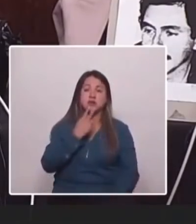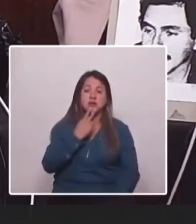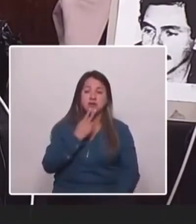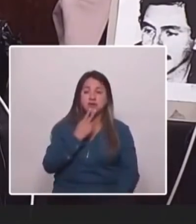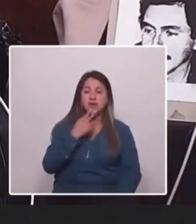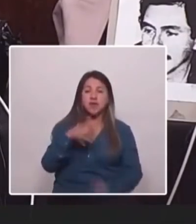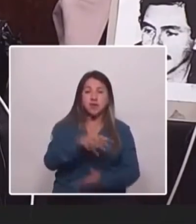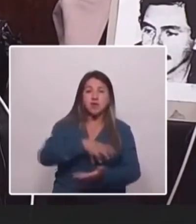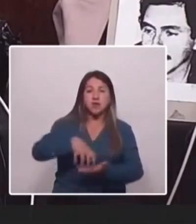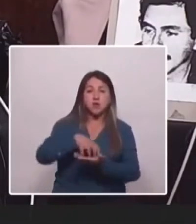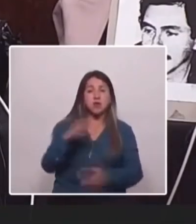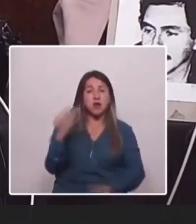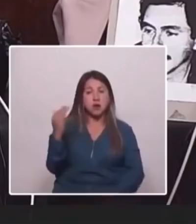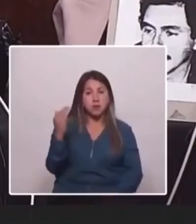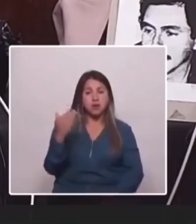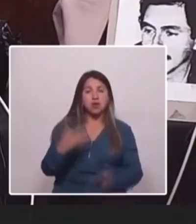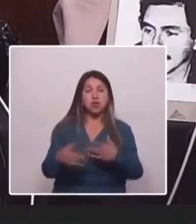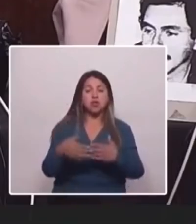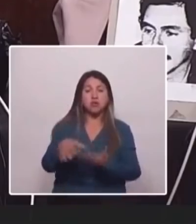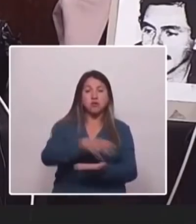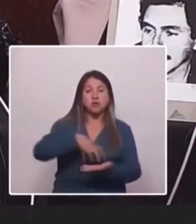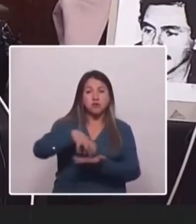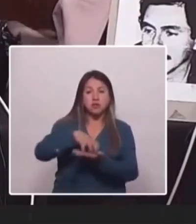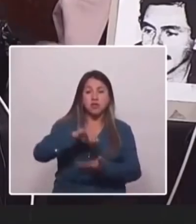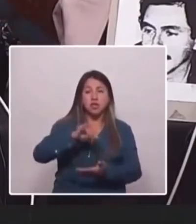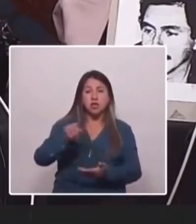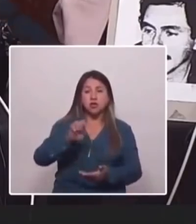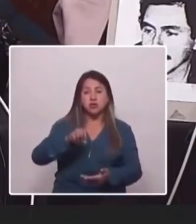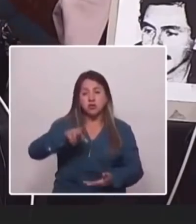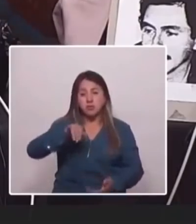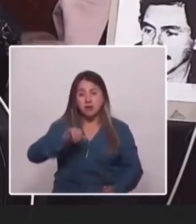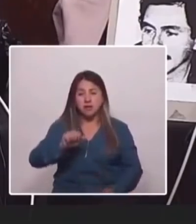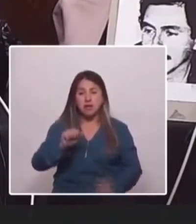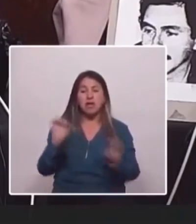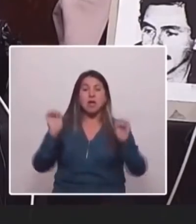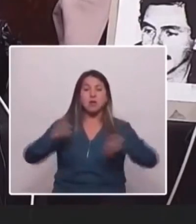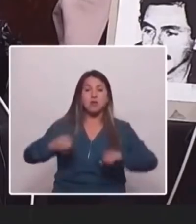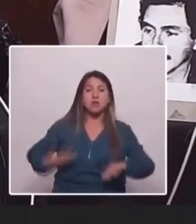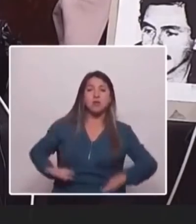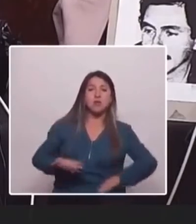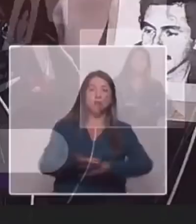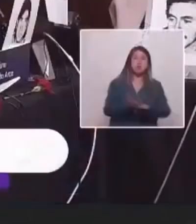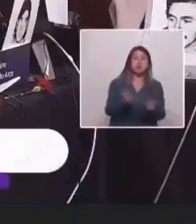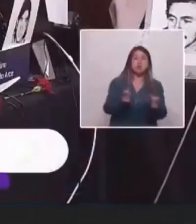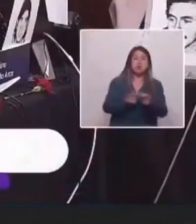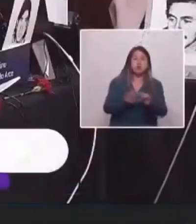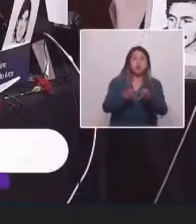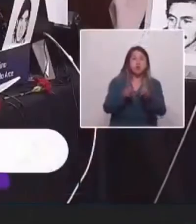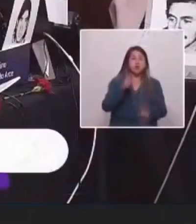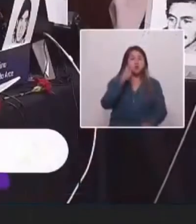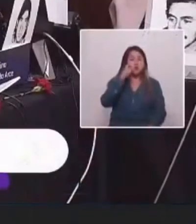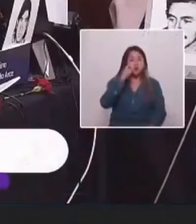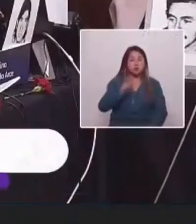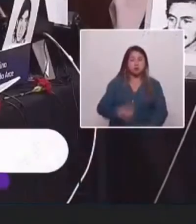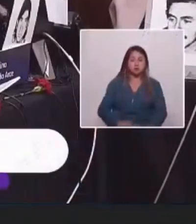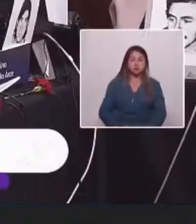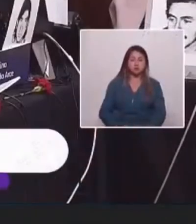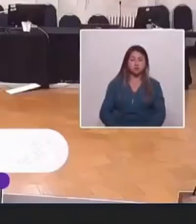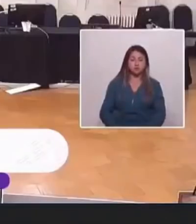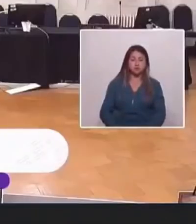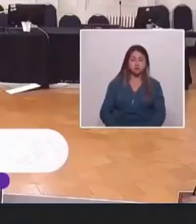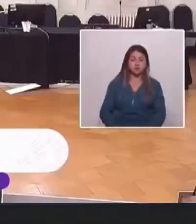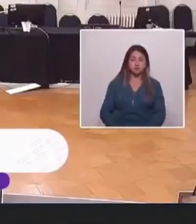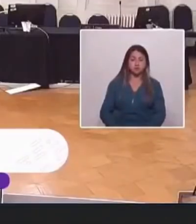defenderle y condenar a los terroristas. Claro, ahí aludiendo a las palabras que hace algunas semanas se emitió la presidenta de la convención,